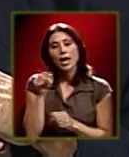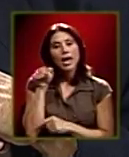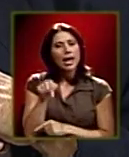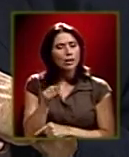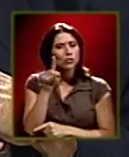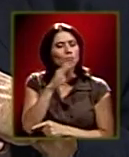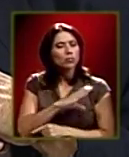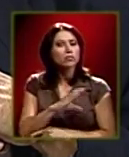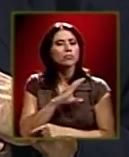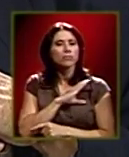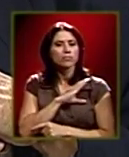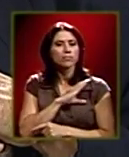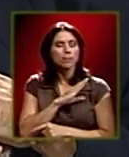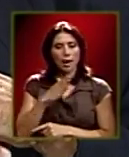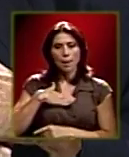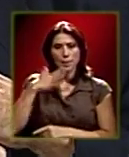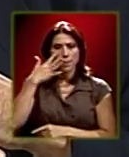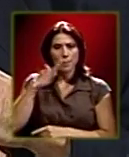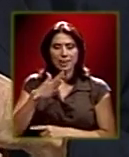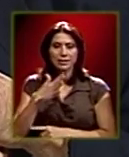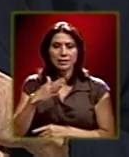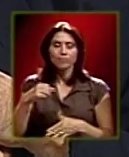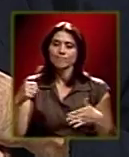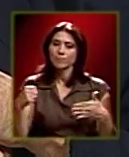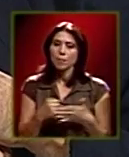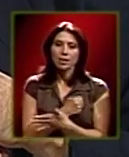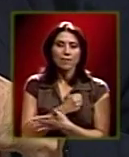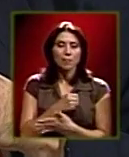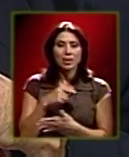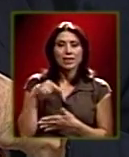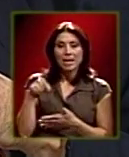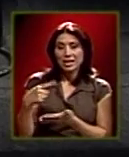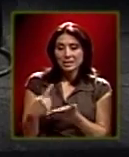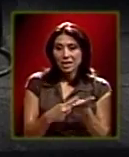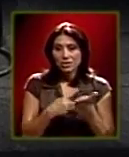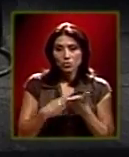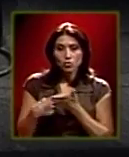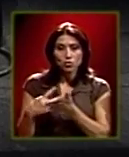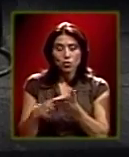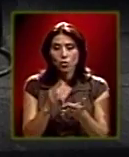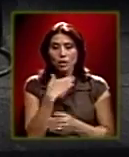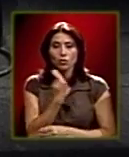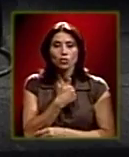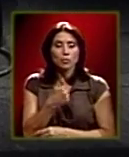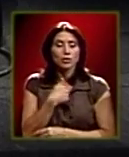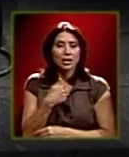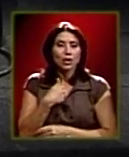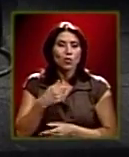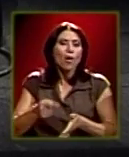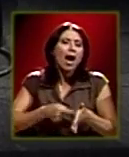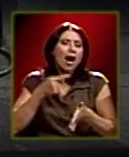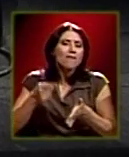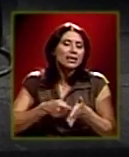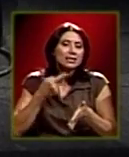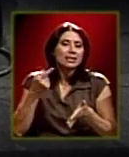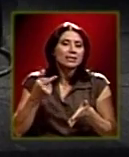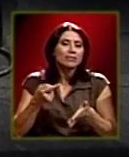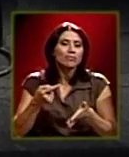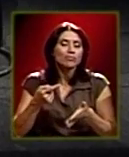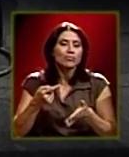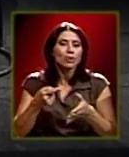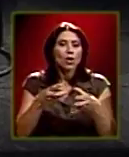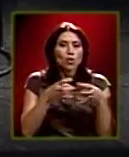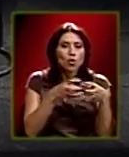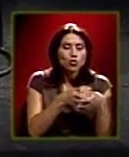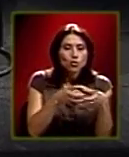Juan Rafael, que a mí me parece que lamentablemente en esta discusión que hemos tenido, pues a veces los grupos, por llevar